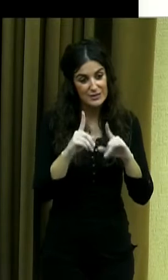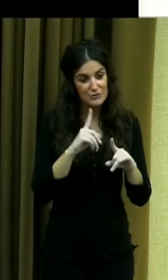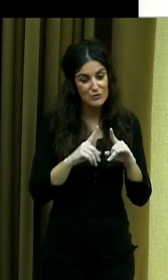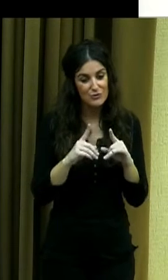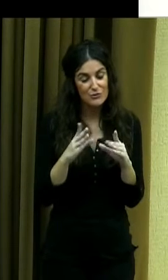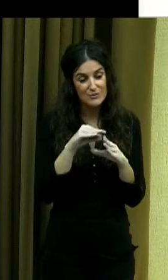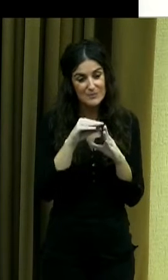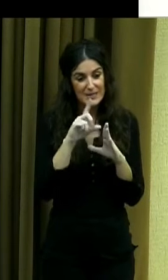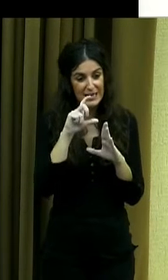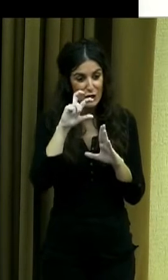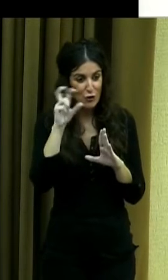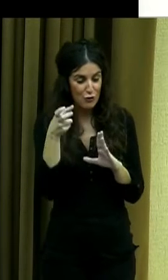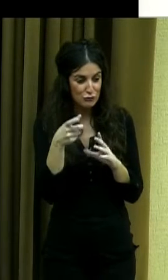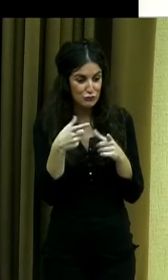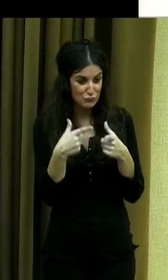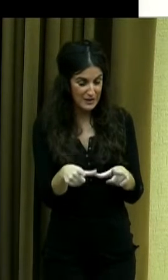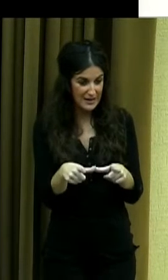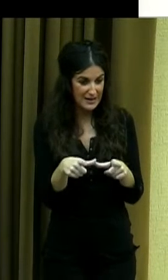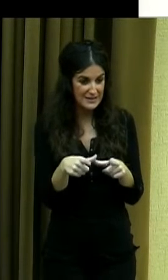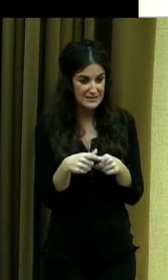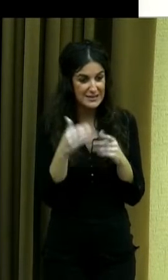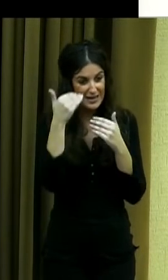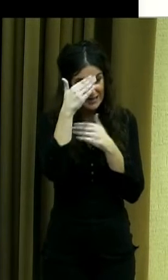inatento, en el cual es la